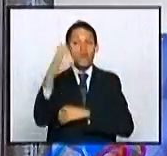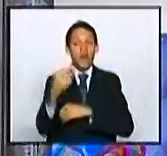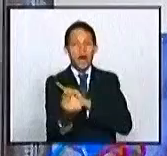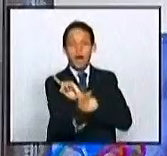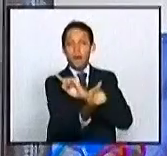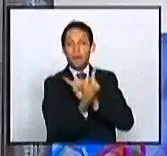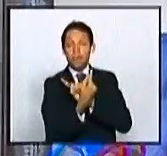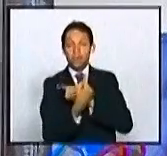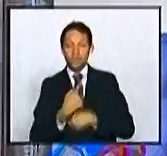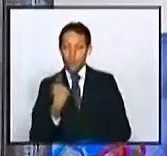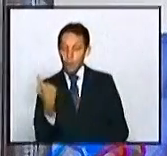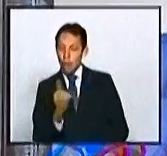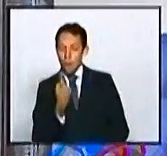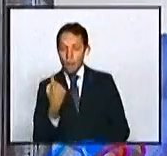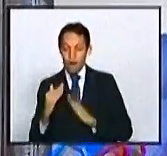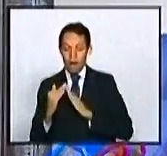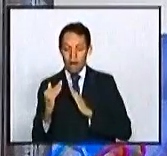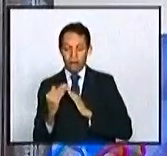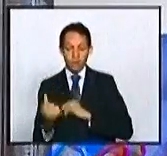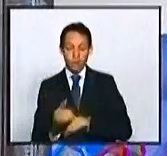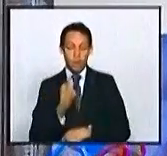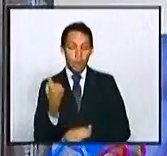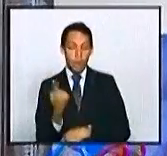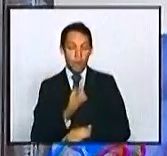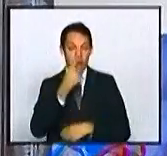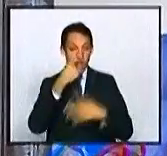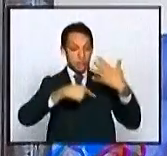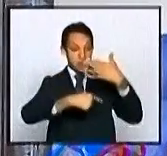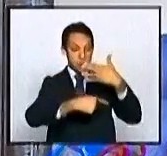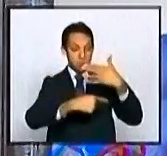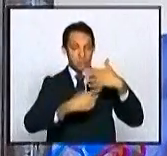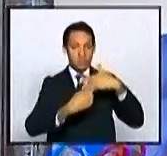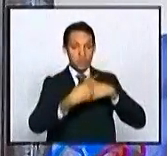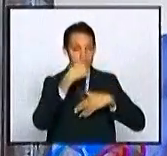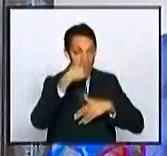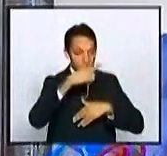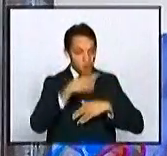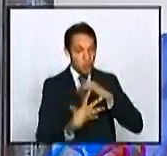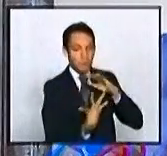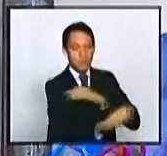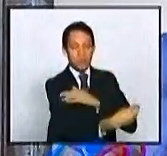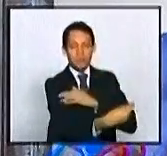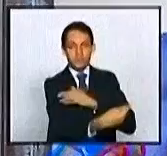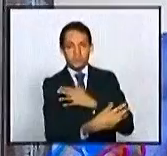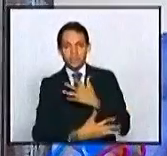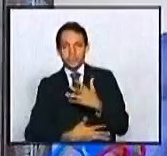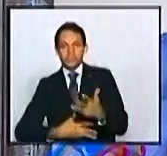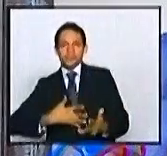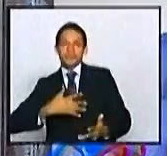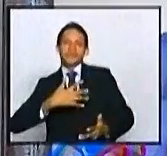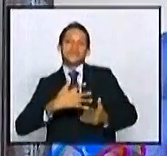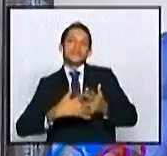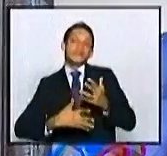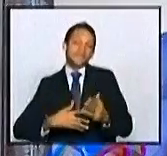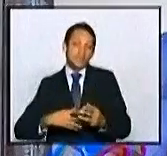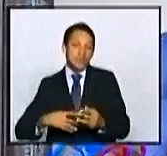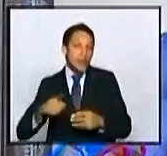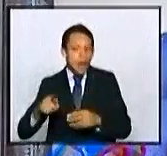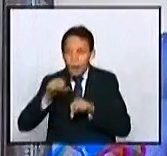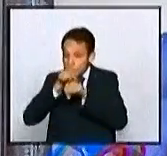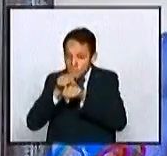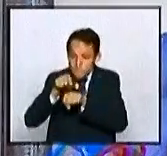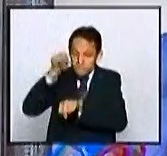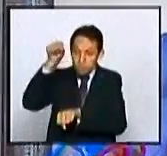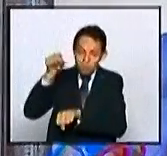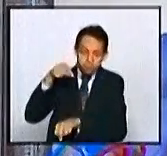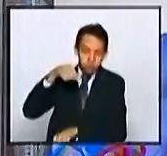que ella estaba sola, por ahí tirada en un apartamento. Entonces mire que el proceso hay que ir más allá. Si yo lo